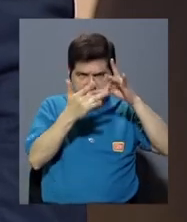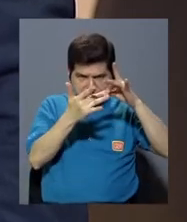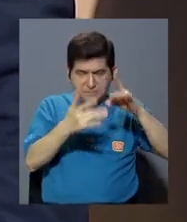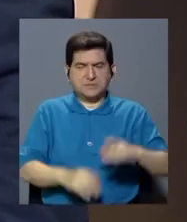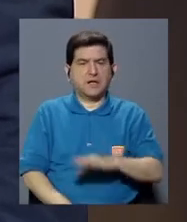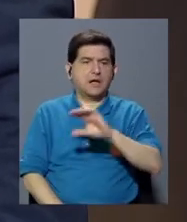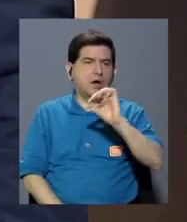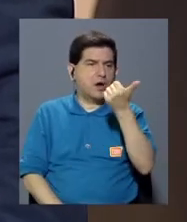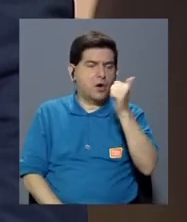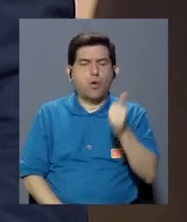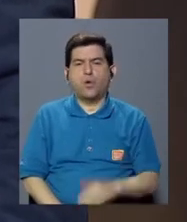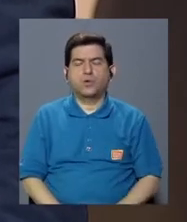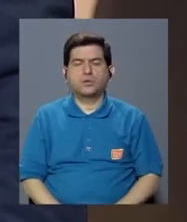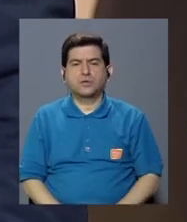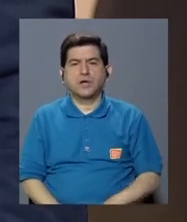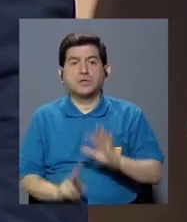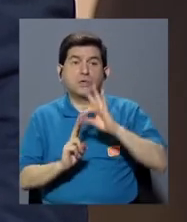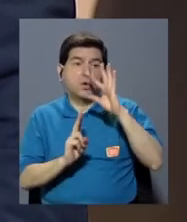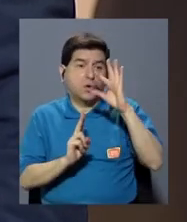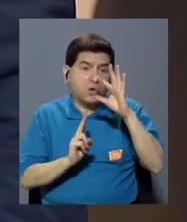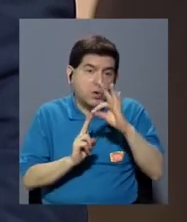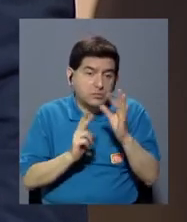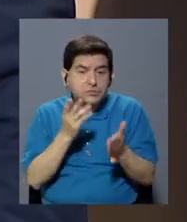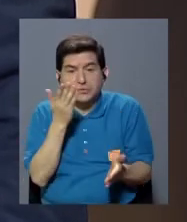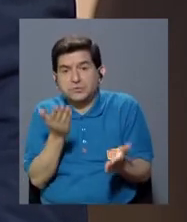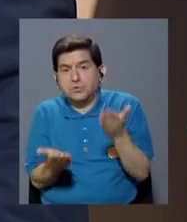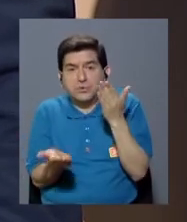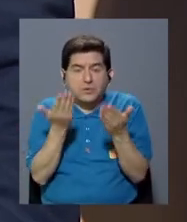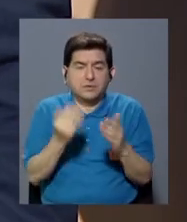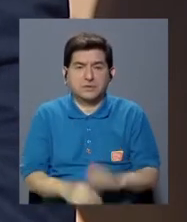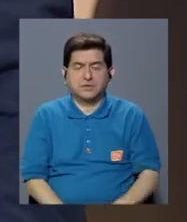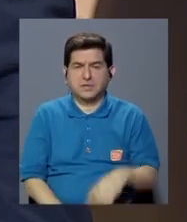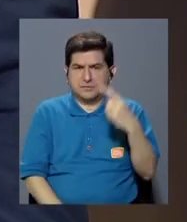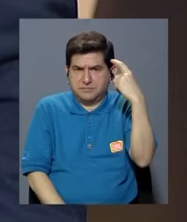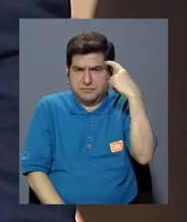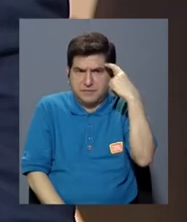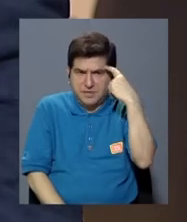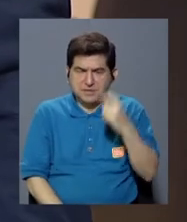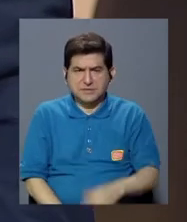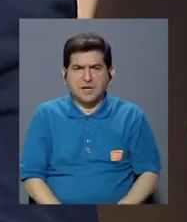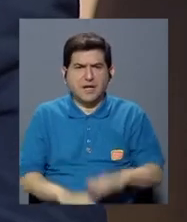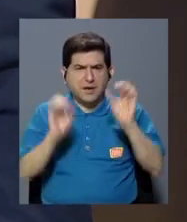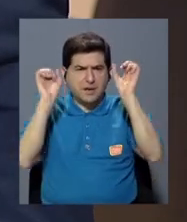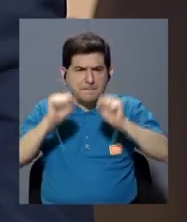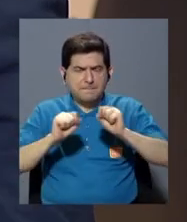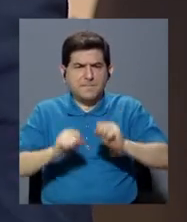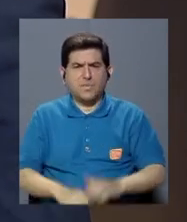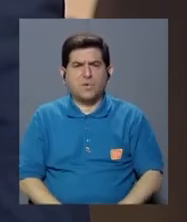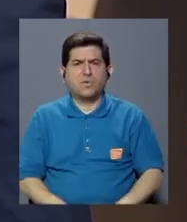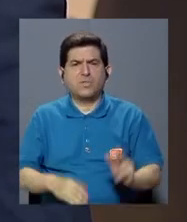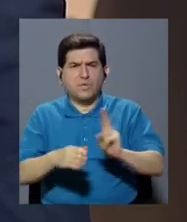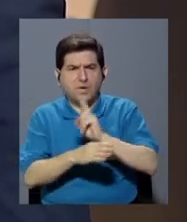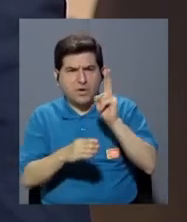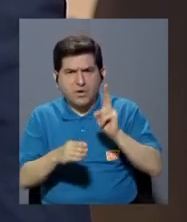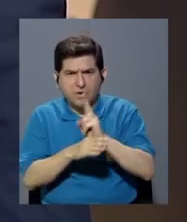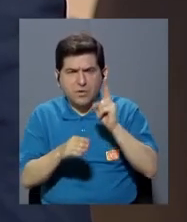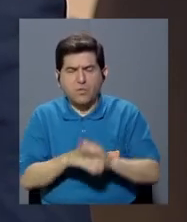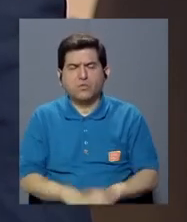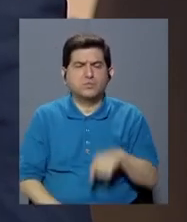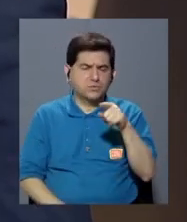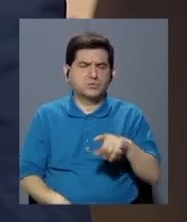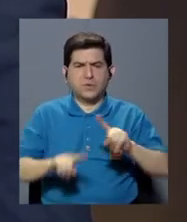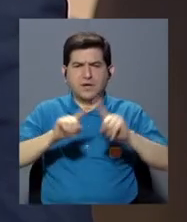exclusivos, y otras vías, digamos, para la concurrencia de